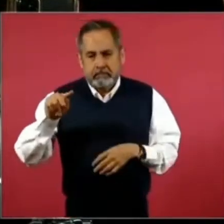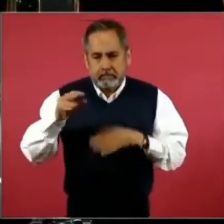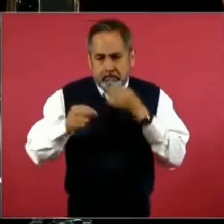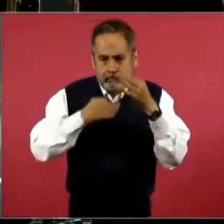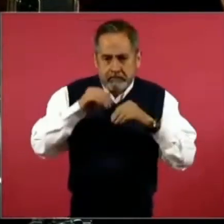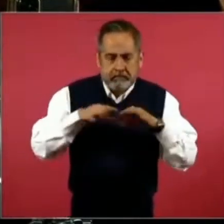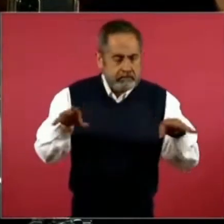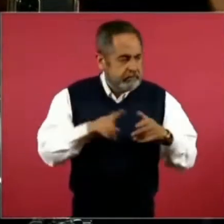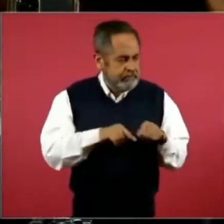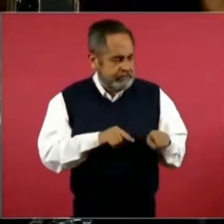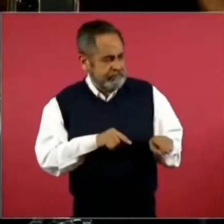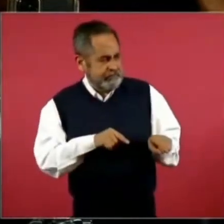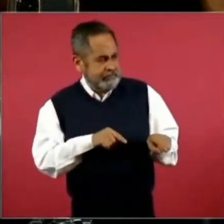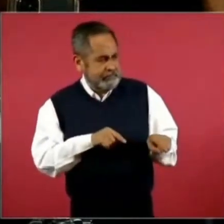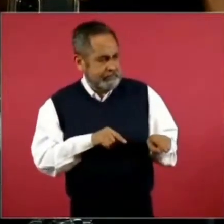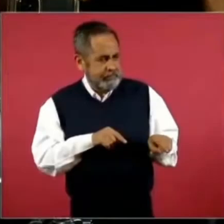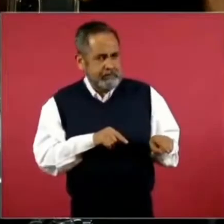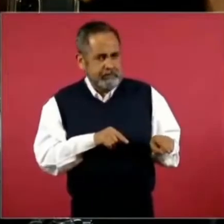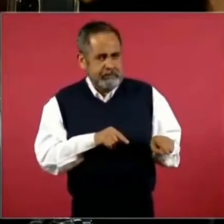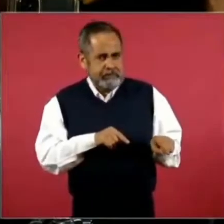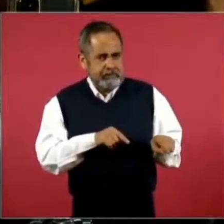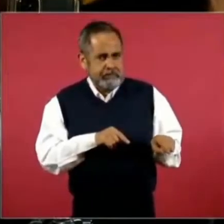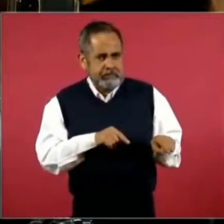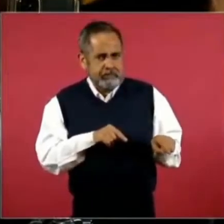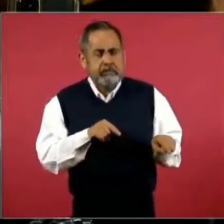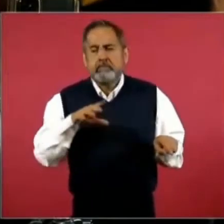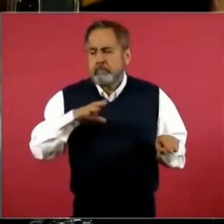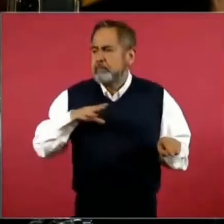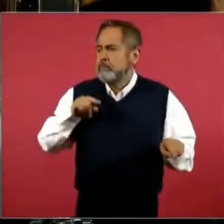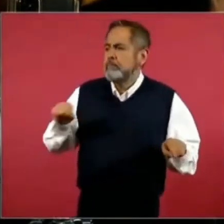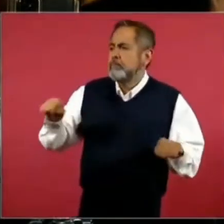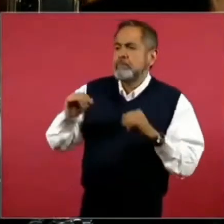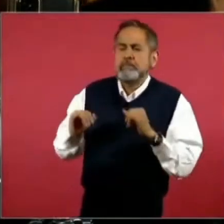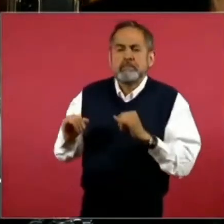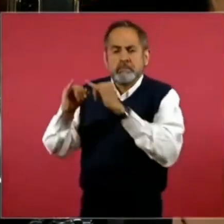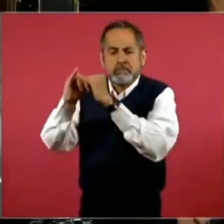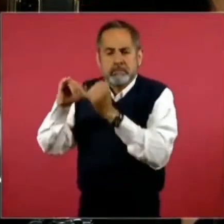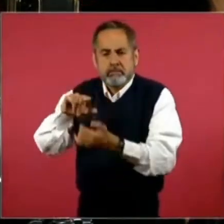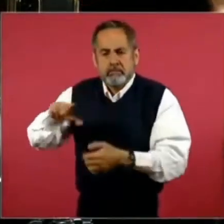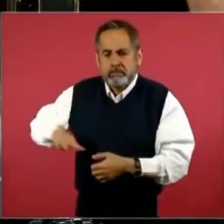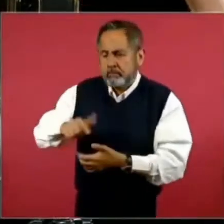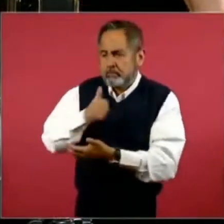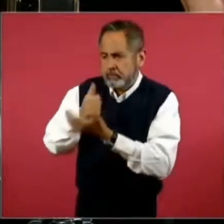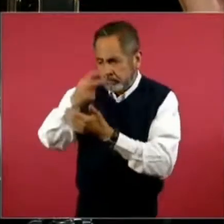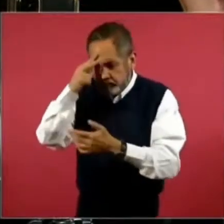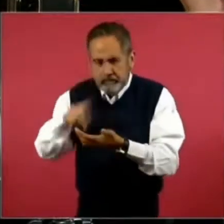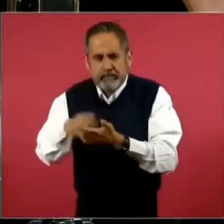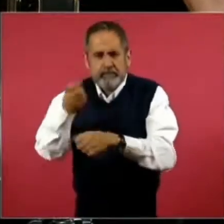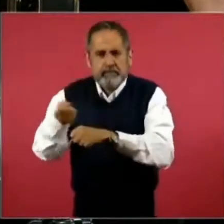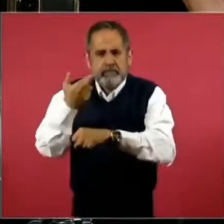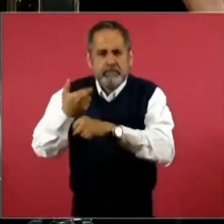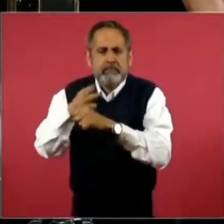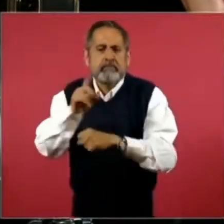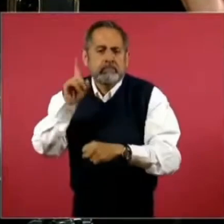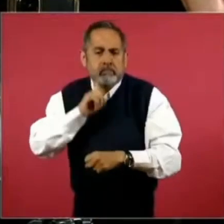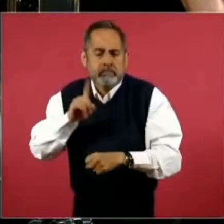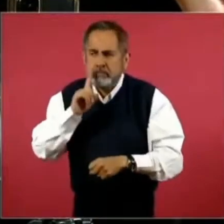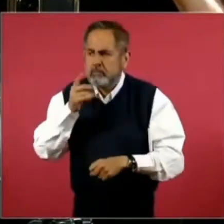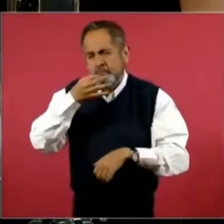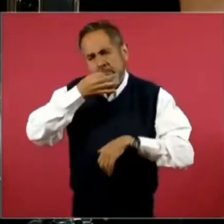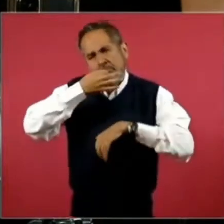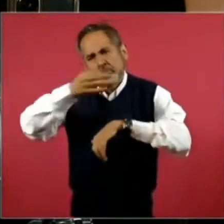incluso instituciones de gobierno instituciones de gobierno aquí en Ciudad de México la secretaría de mujeres se ha expresado